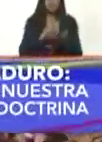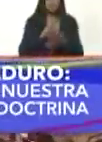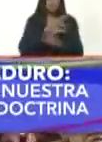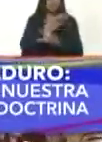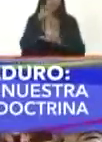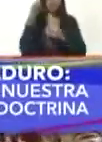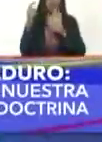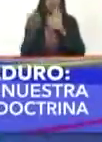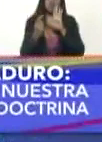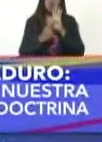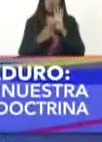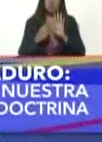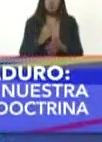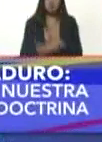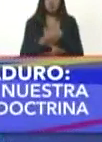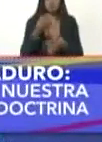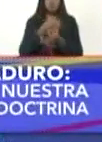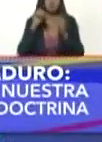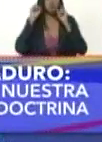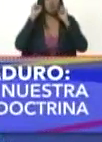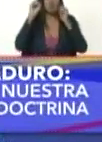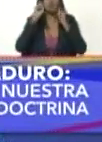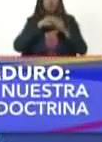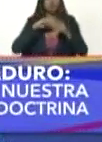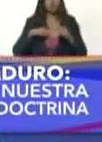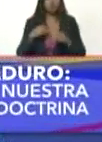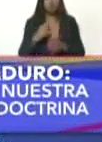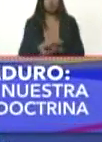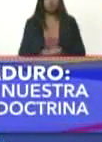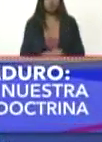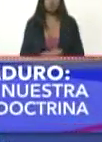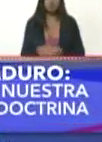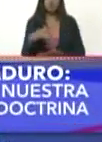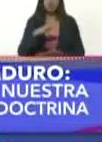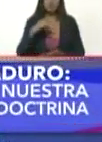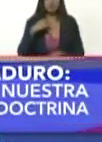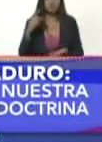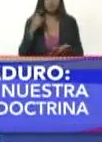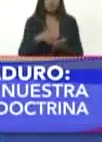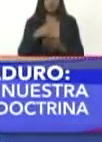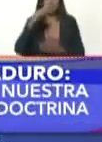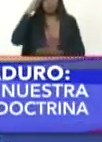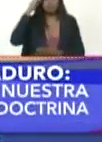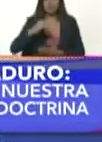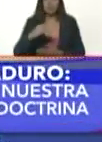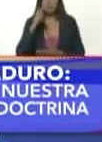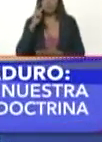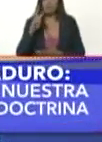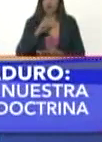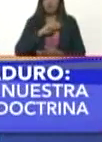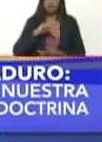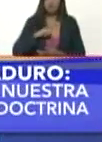nacionales, tremendo logro. Donde esté nuestro comandante Chávez,